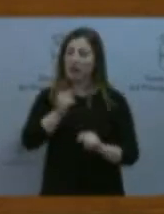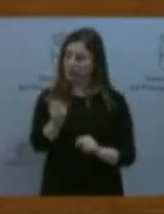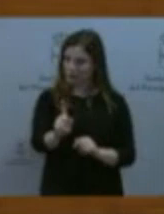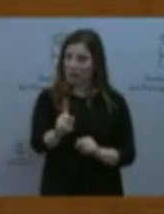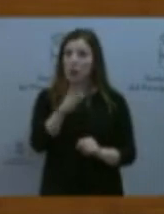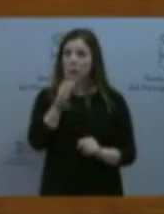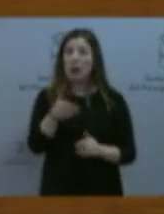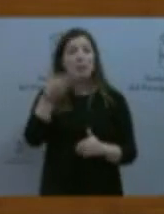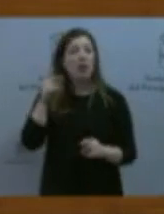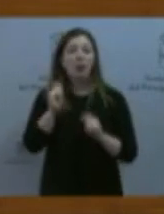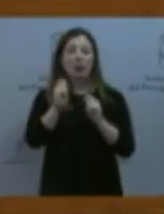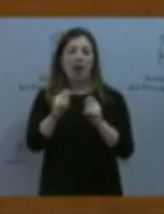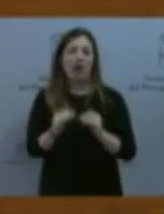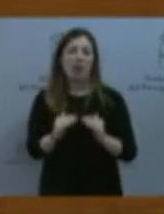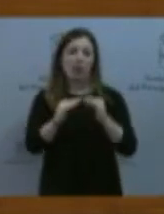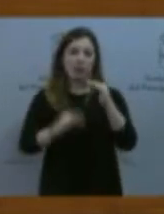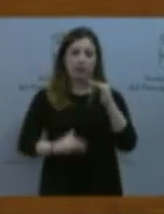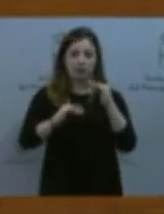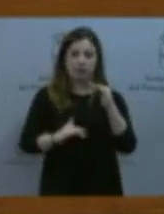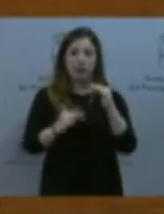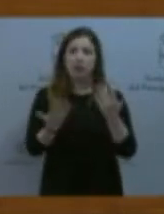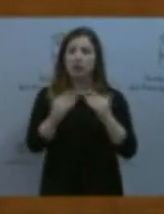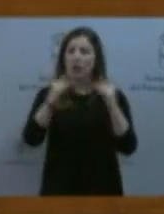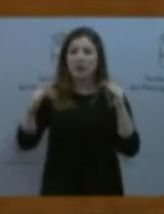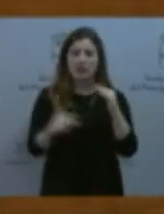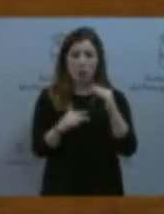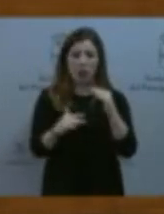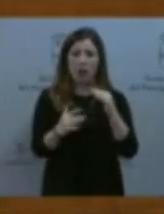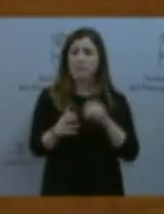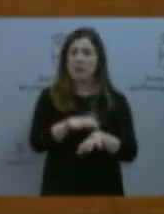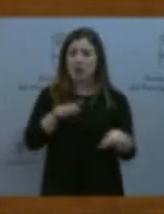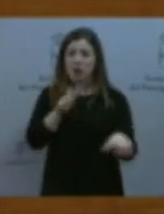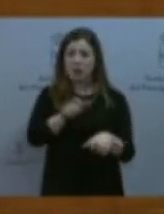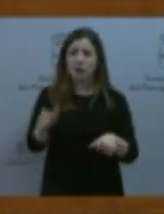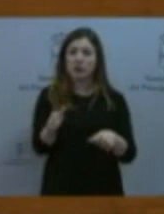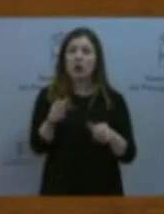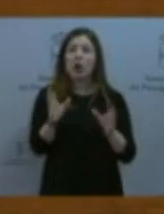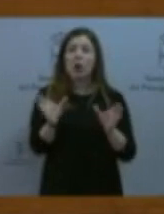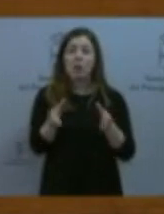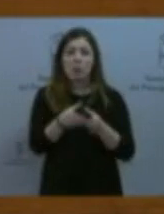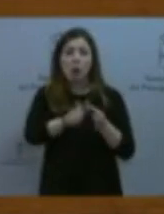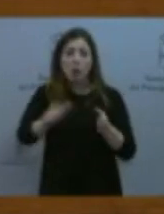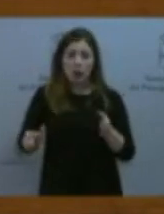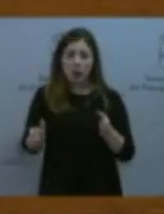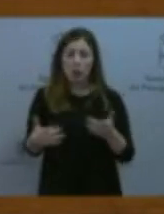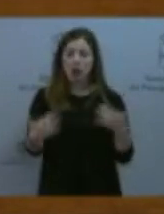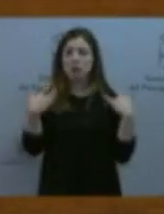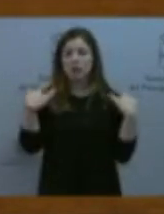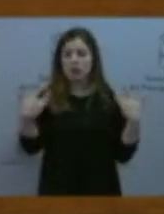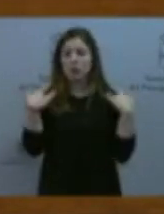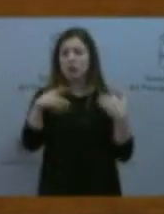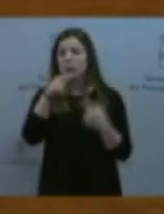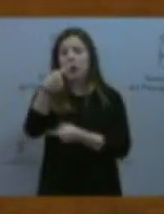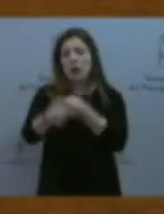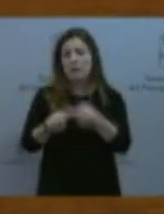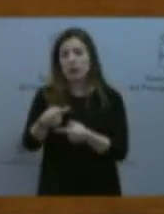una desigualdad que ha llevado a la mayor parte de la población a sufrir en carne propia los efectos de la crisis, mientras que una élite se ha